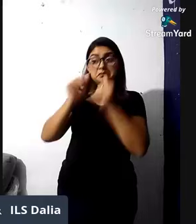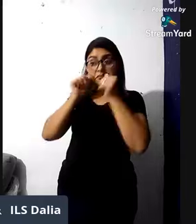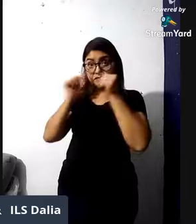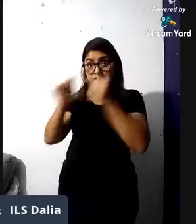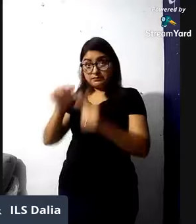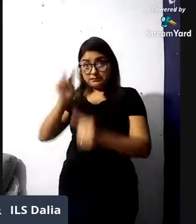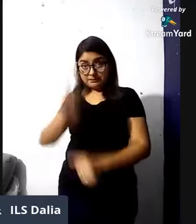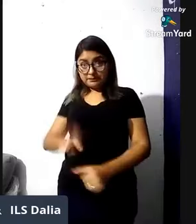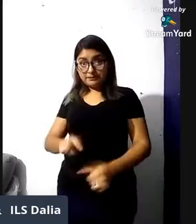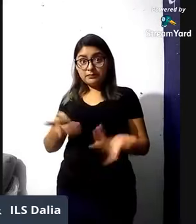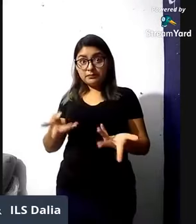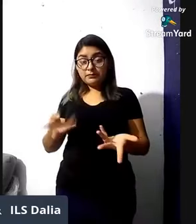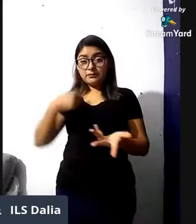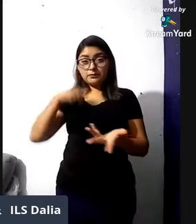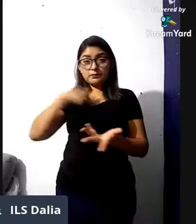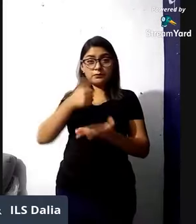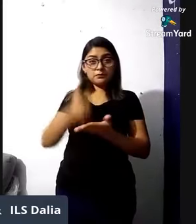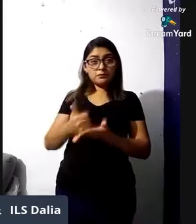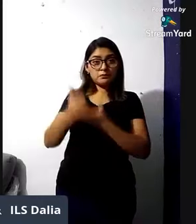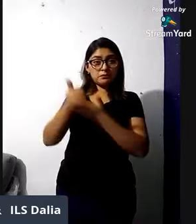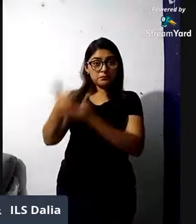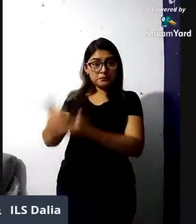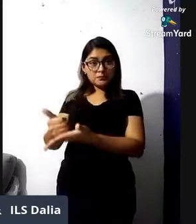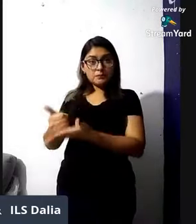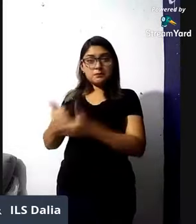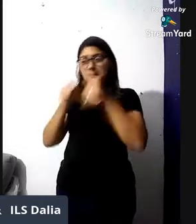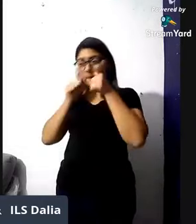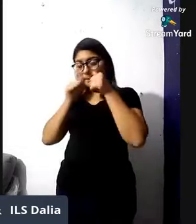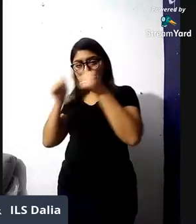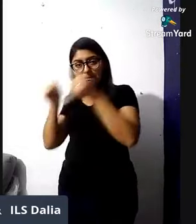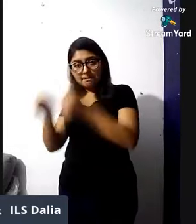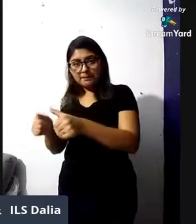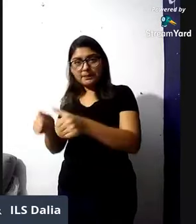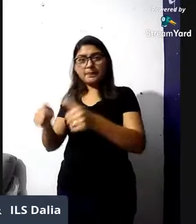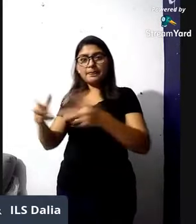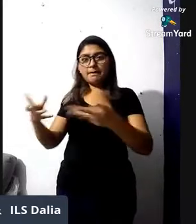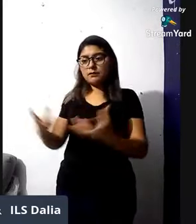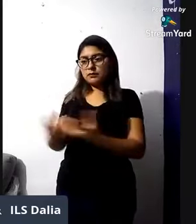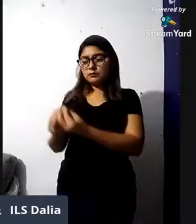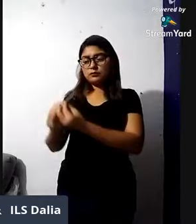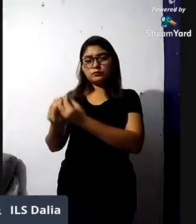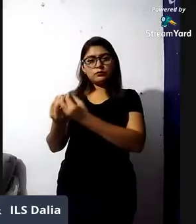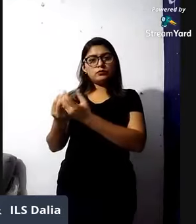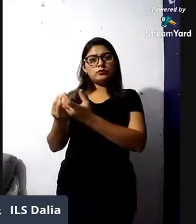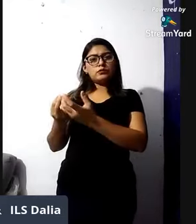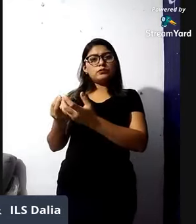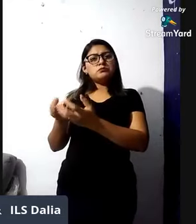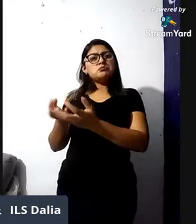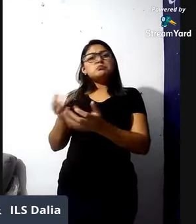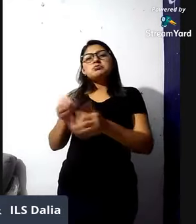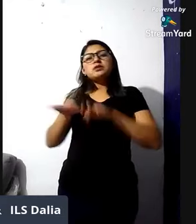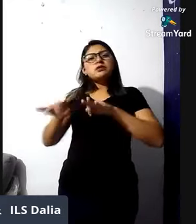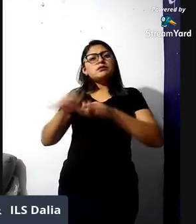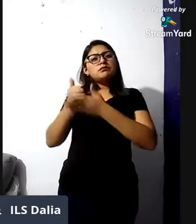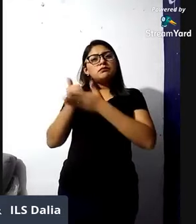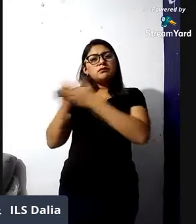qué estamos haciendo, las estamos mirando, estamos trabajando con ellas, por ellas.